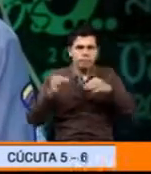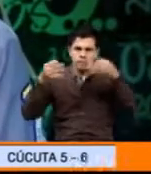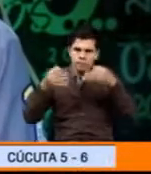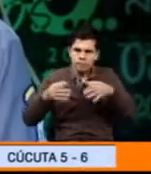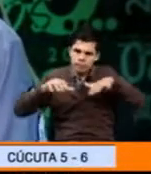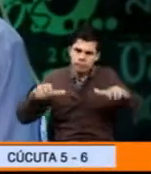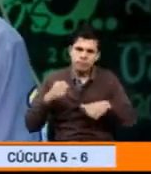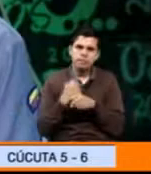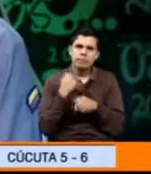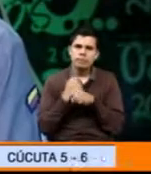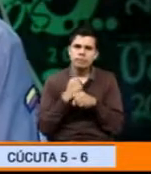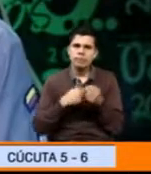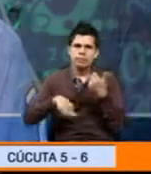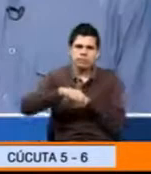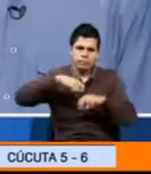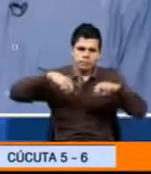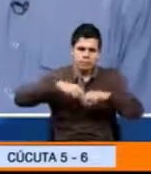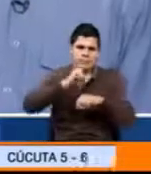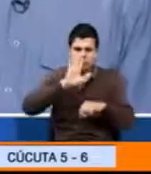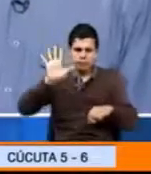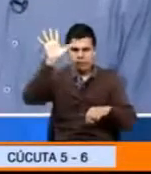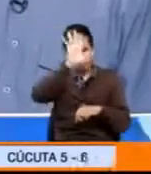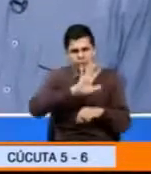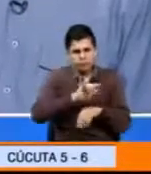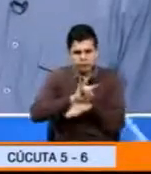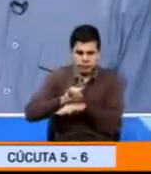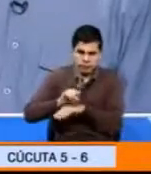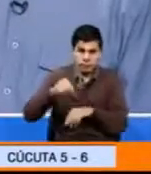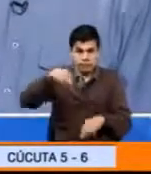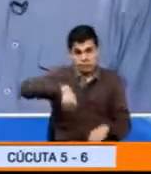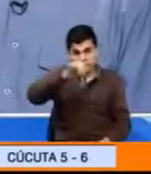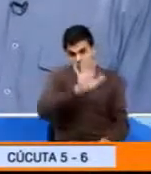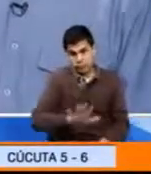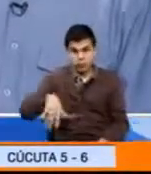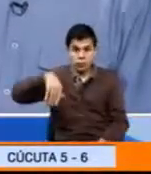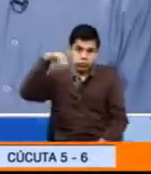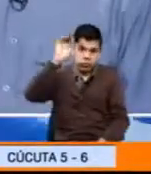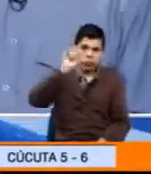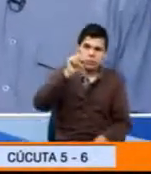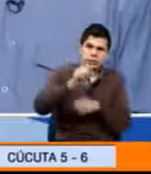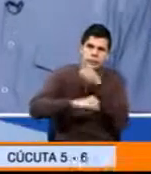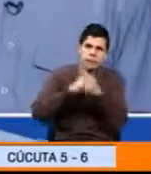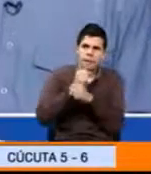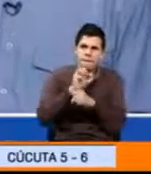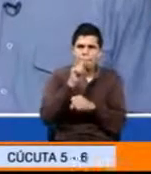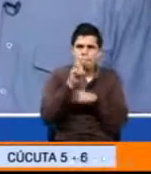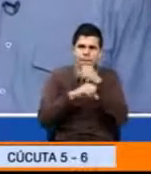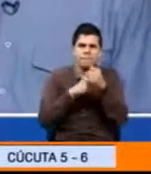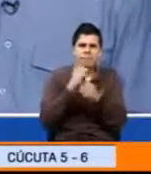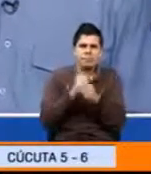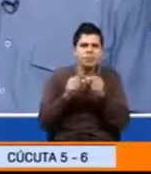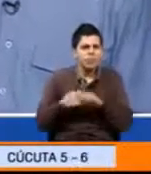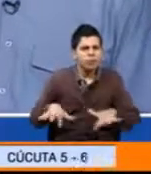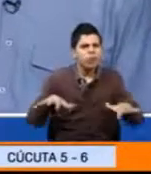la tenencia que hay al interior de los parques nacionales. En esta región hemos avanzado muchísimo, hace 6, 7 años. Tenemos un diagnóstico por cada área de